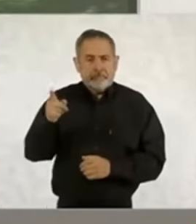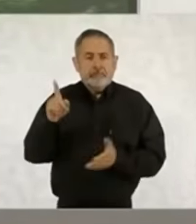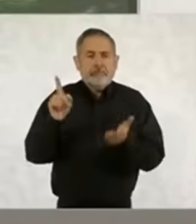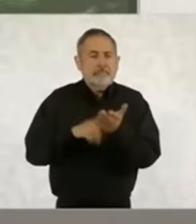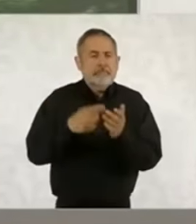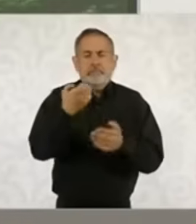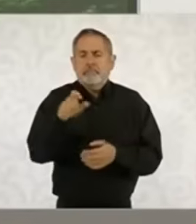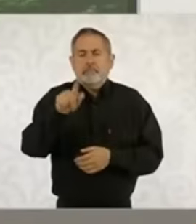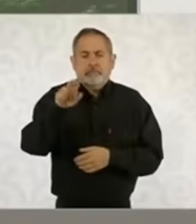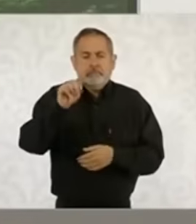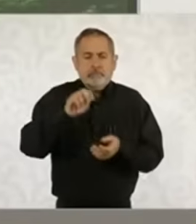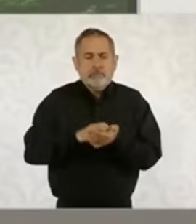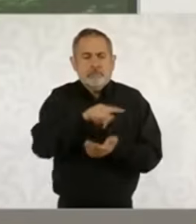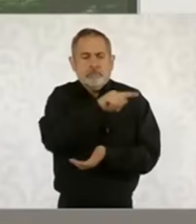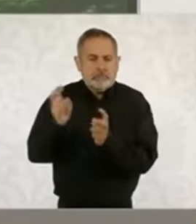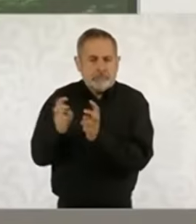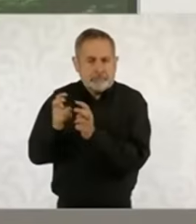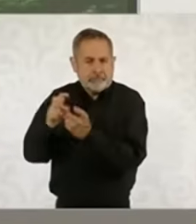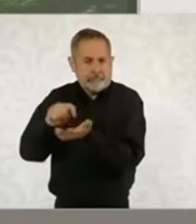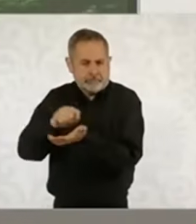1079 hectáreas en Reynosa,